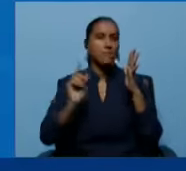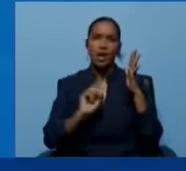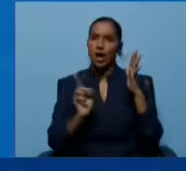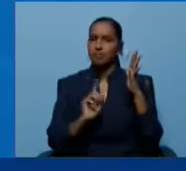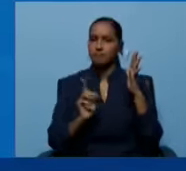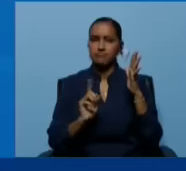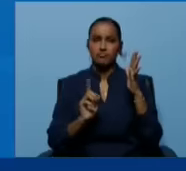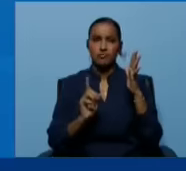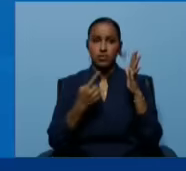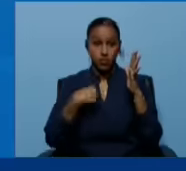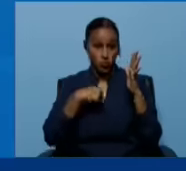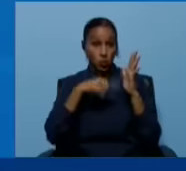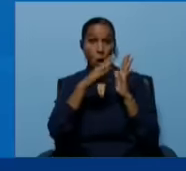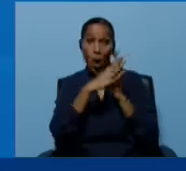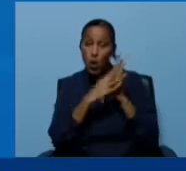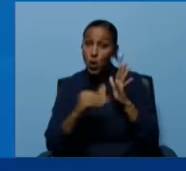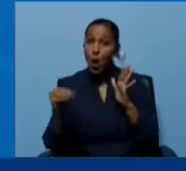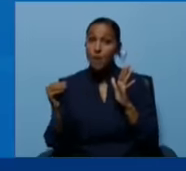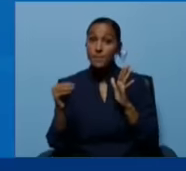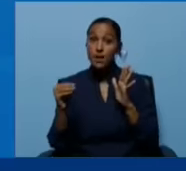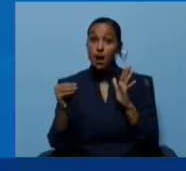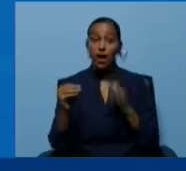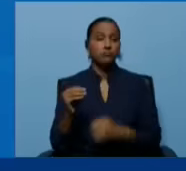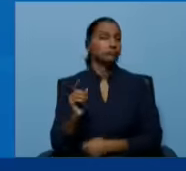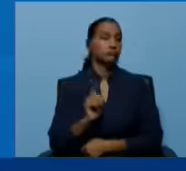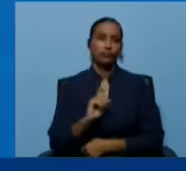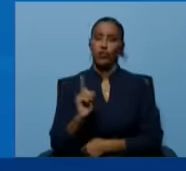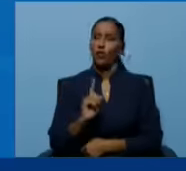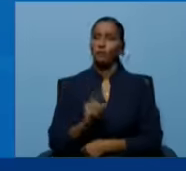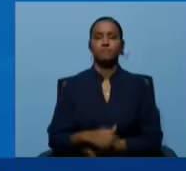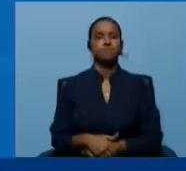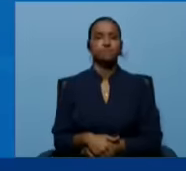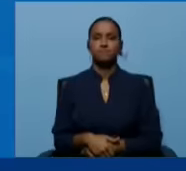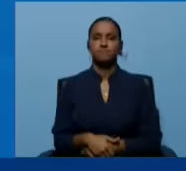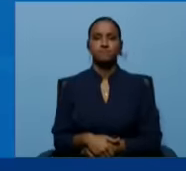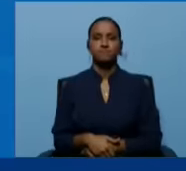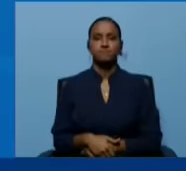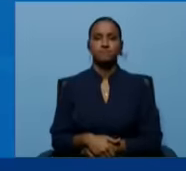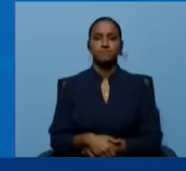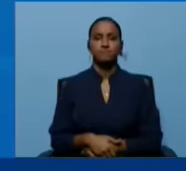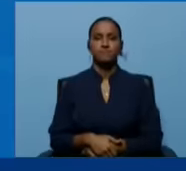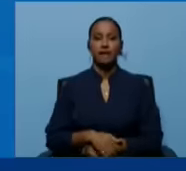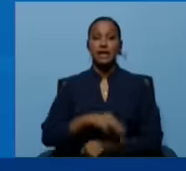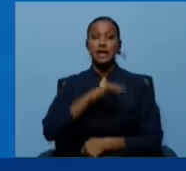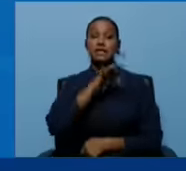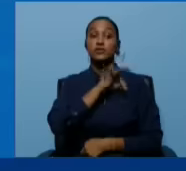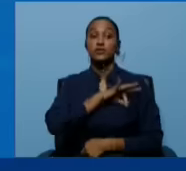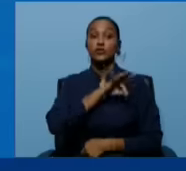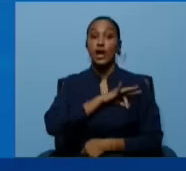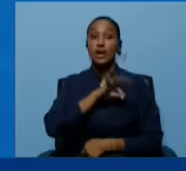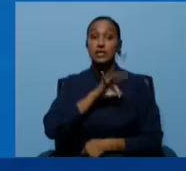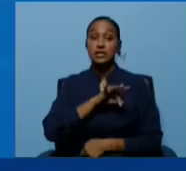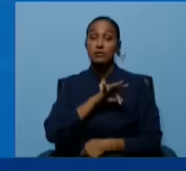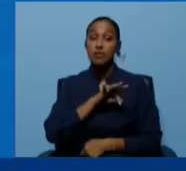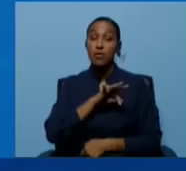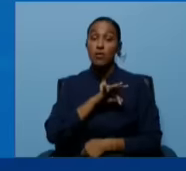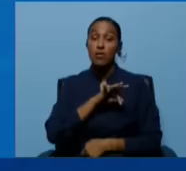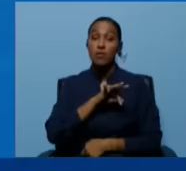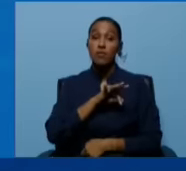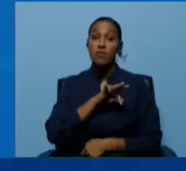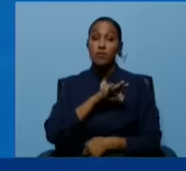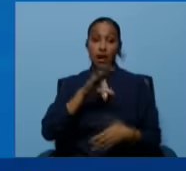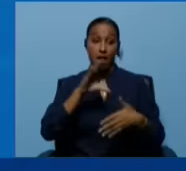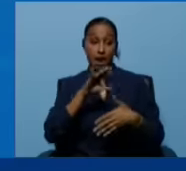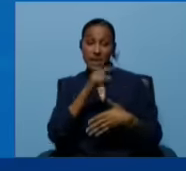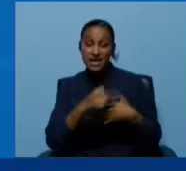ni calco. O dijera también Mariátegui, el socialismo nuestro americano